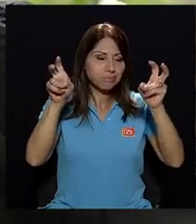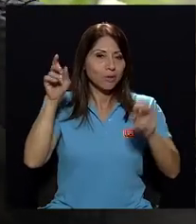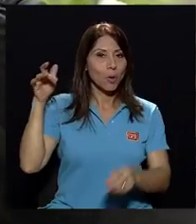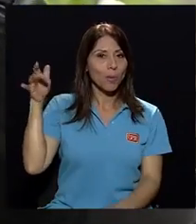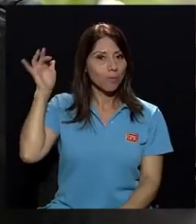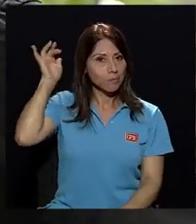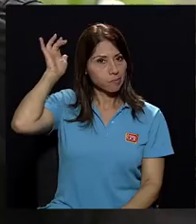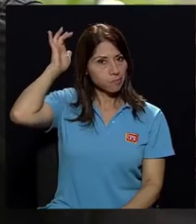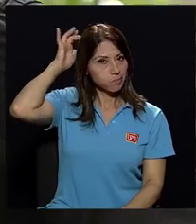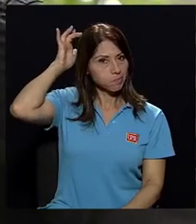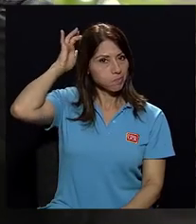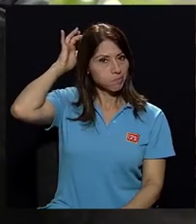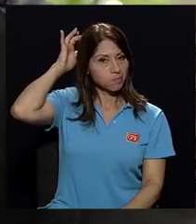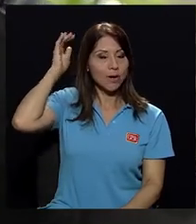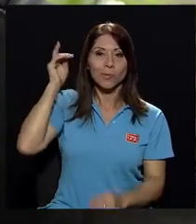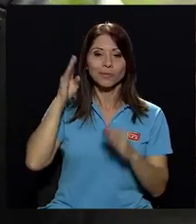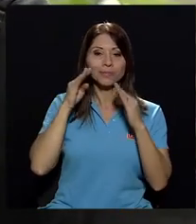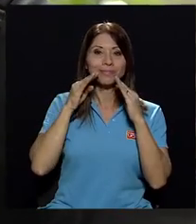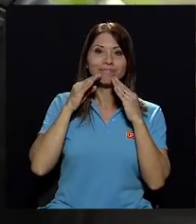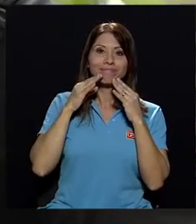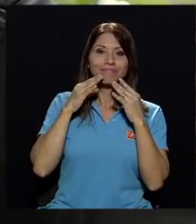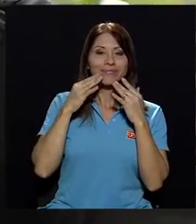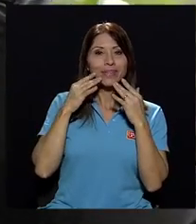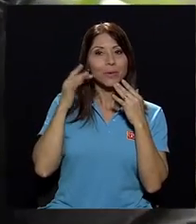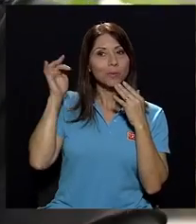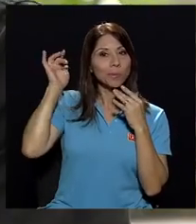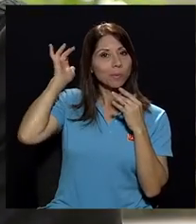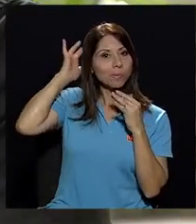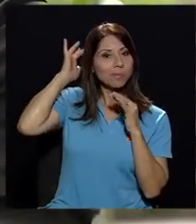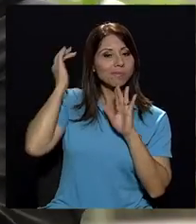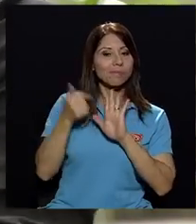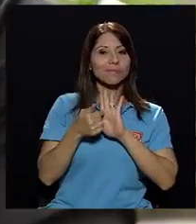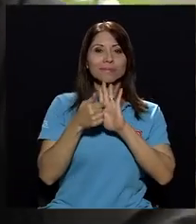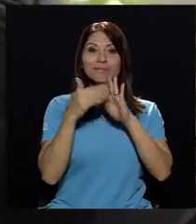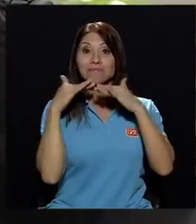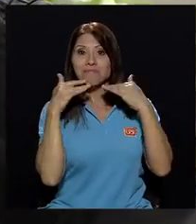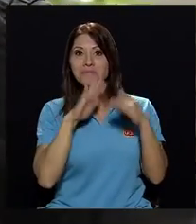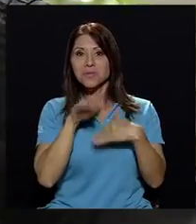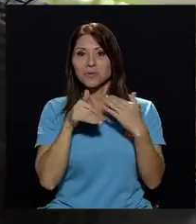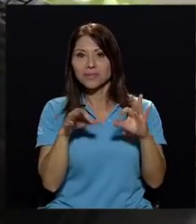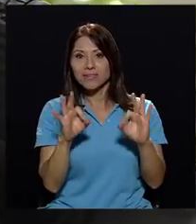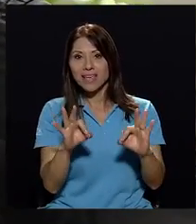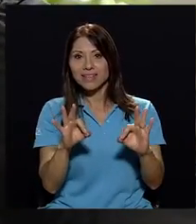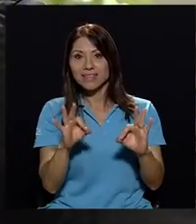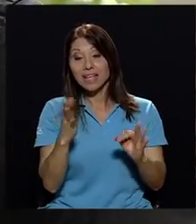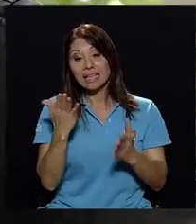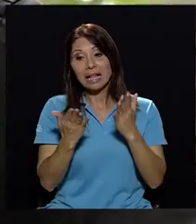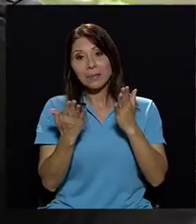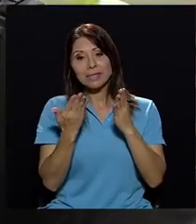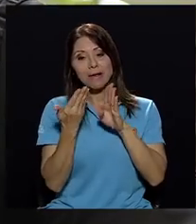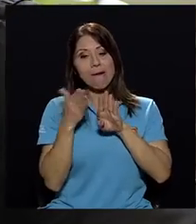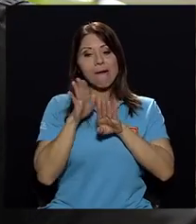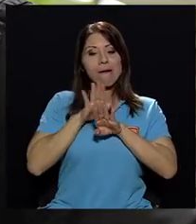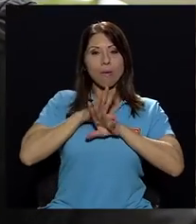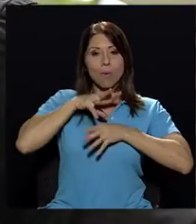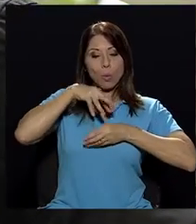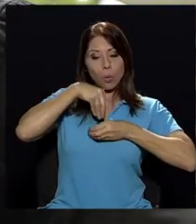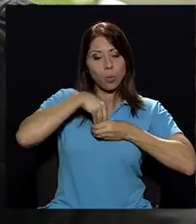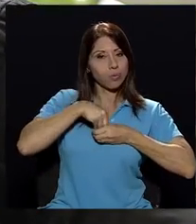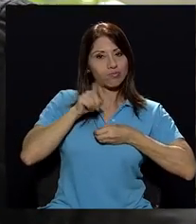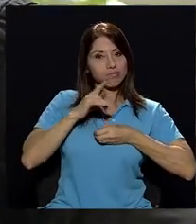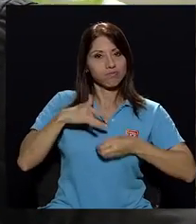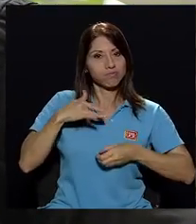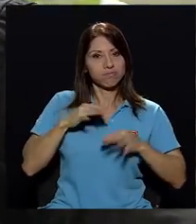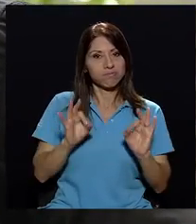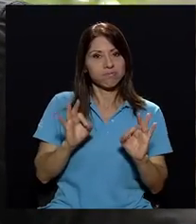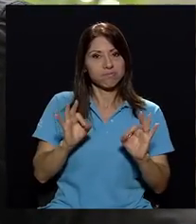decirlo, tapa su depresión detrás de mostrarle a los demás que todo está bien, uh-huh. aunque por dentro no se siente